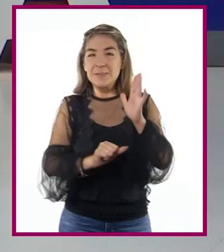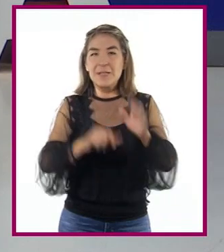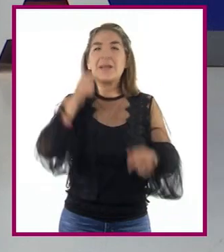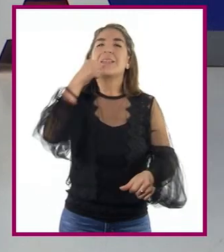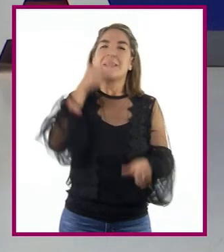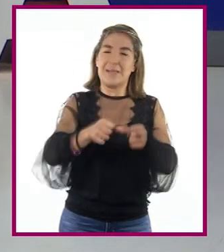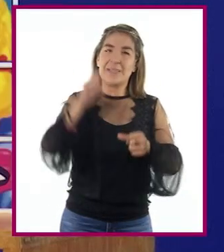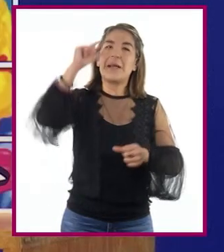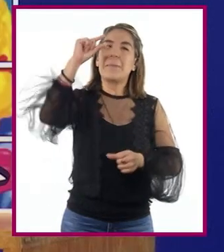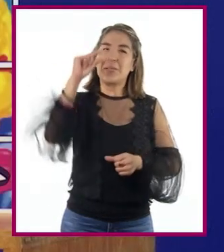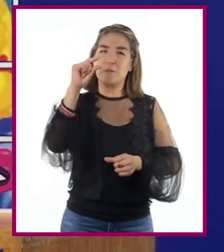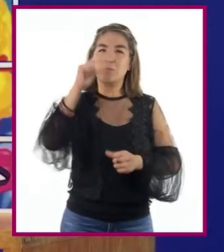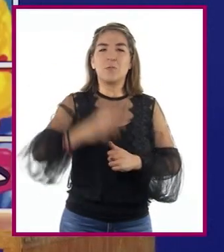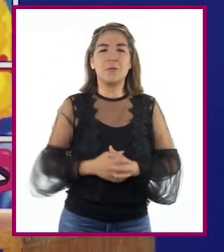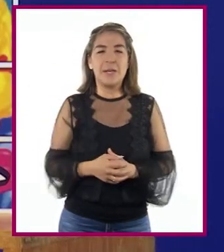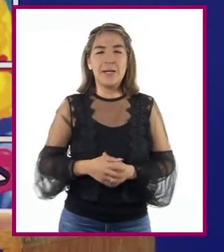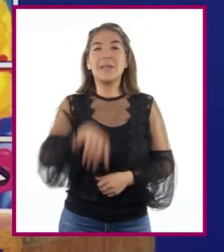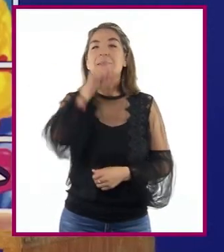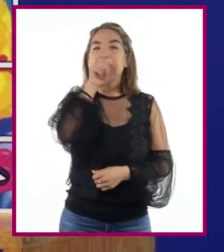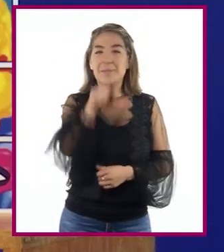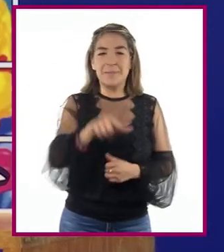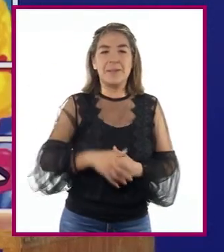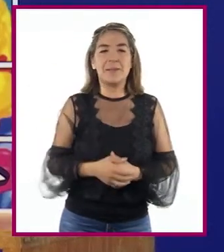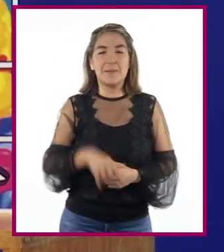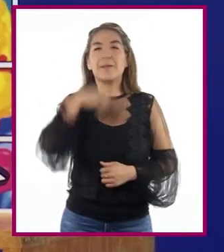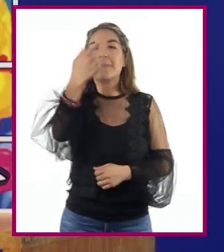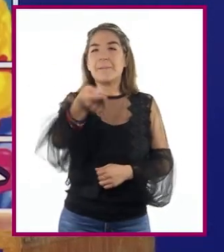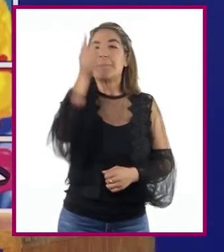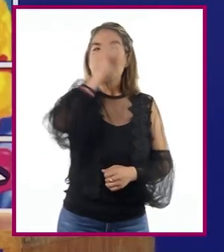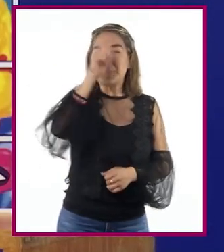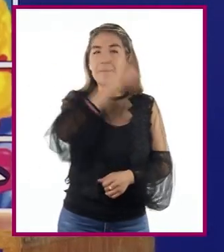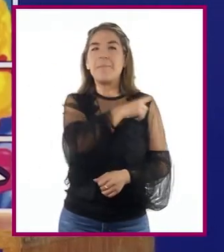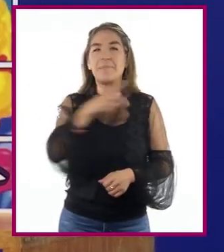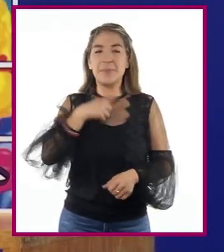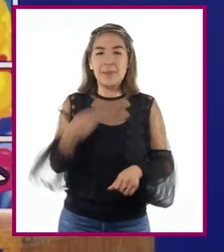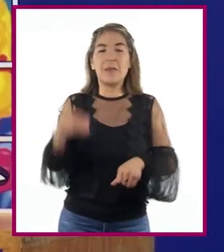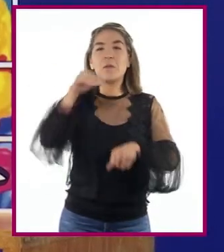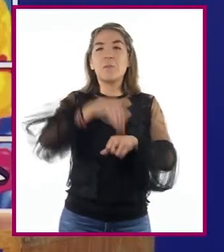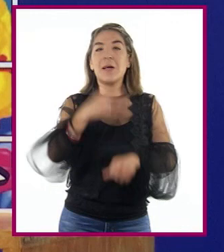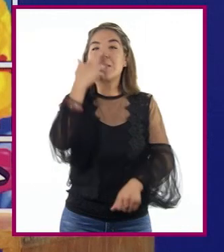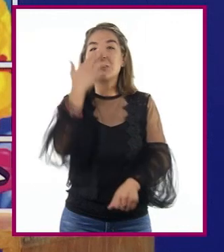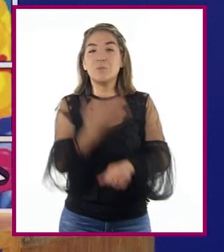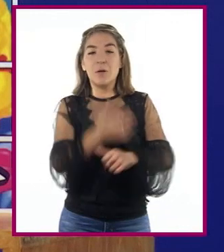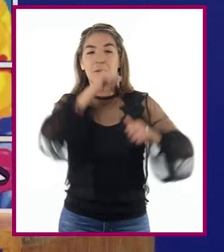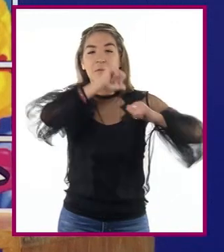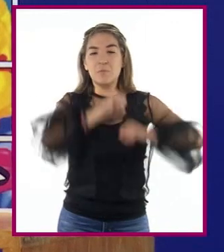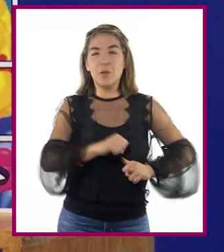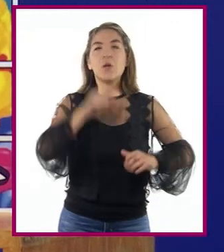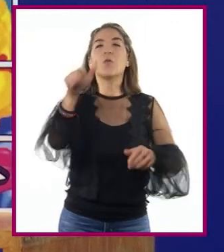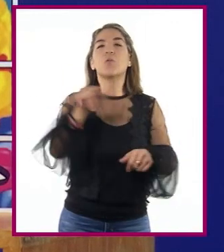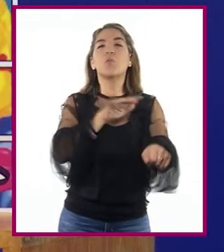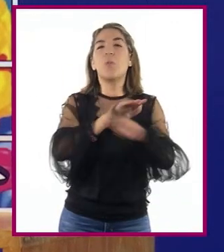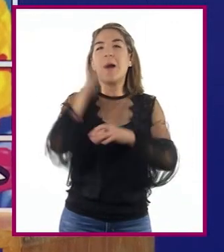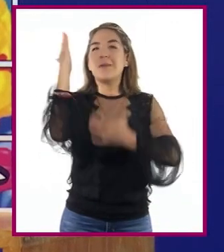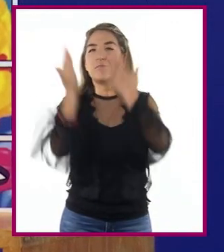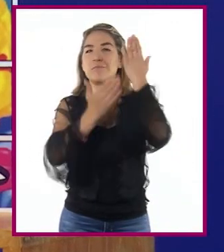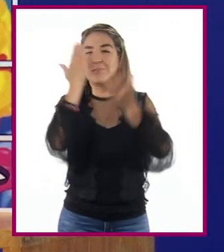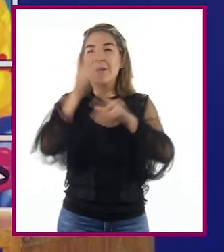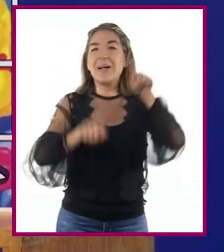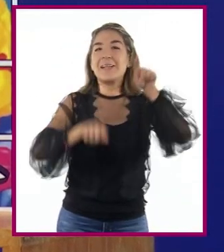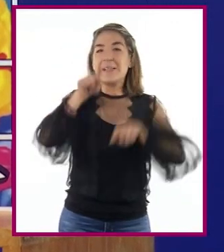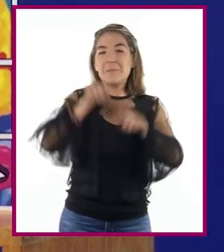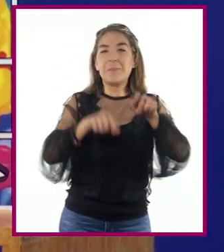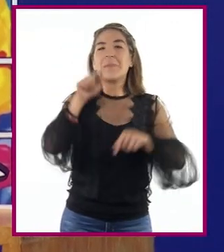en minúsculas. Además, les recomiendo incluir el cargo y grado académico de la persona a la